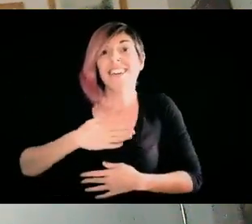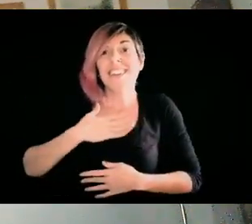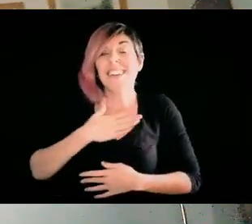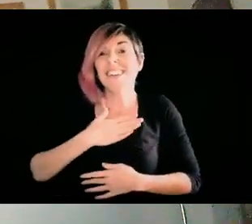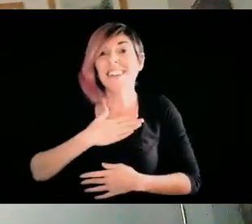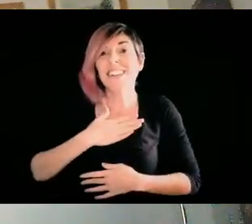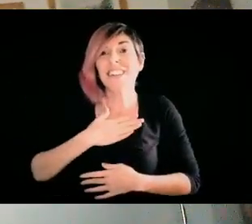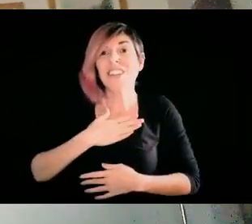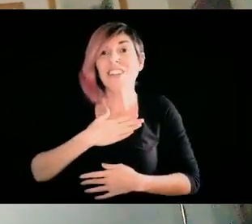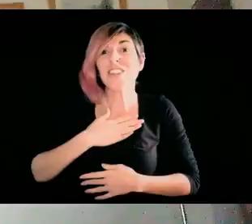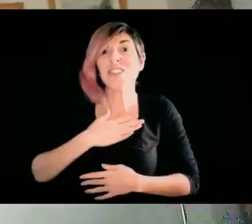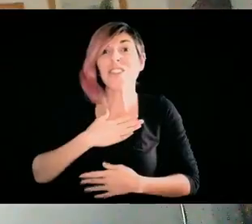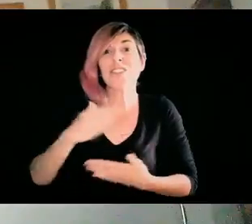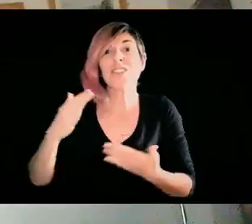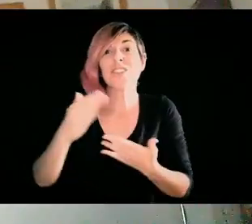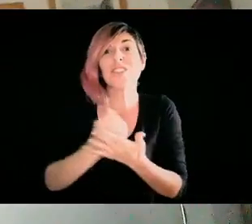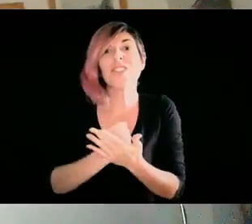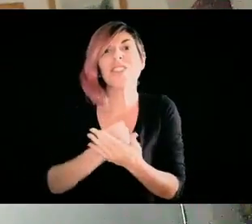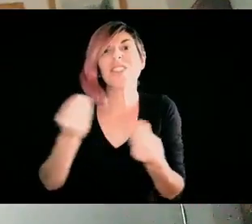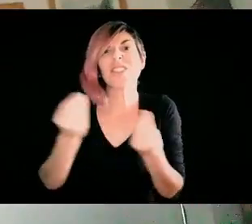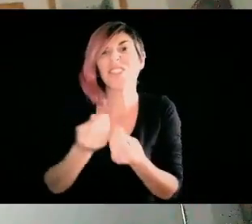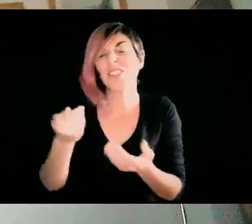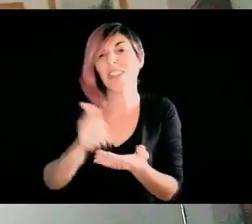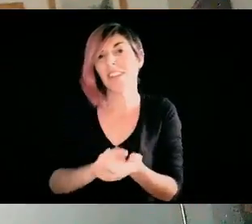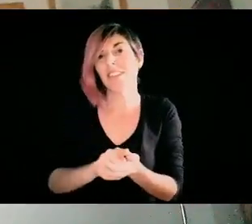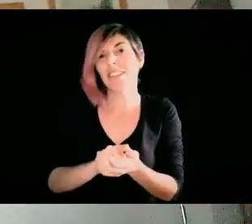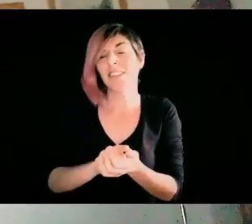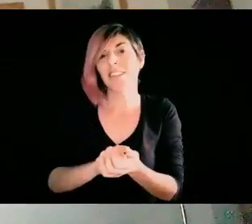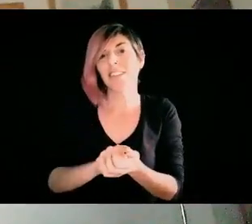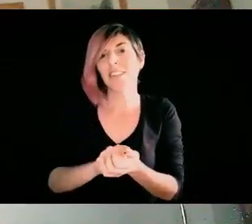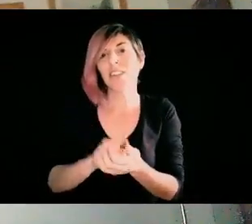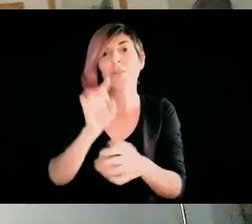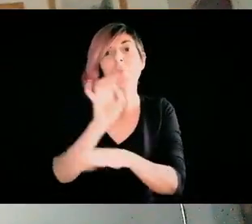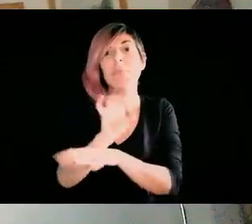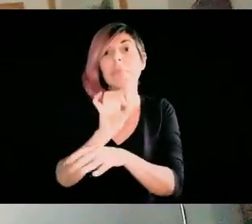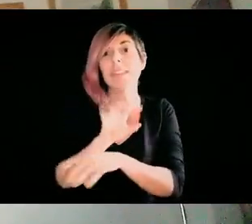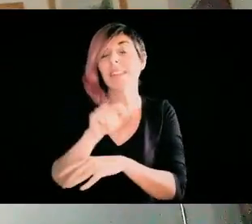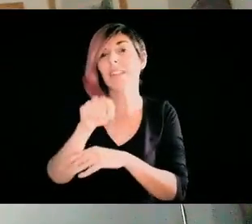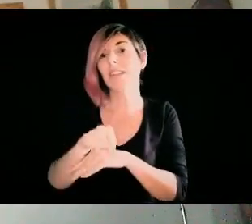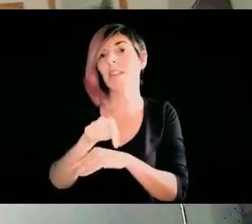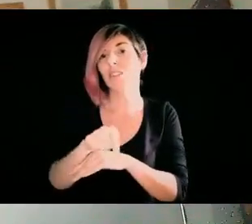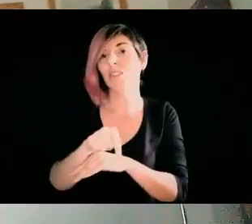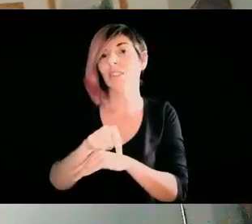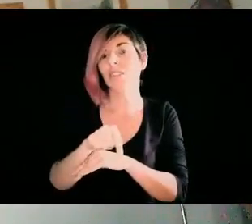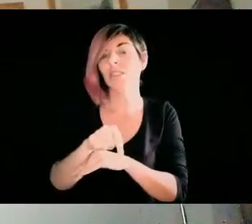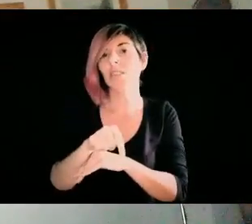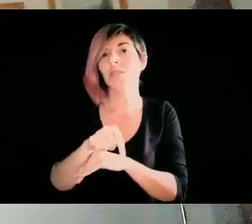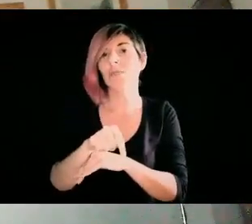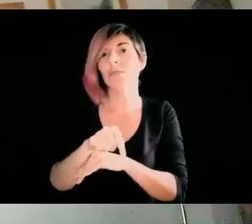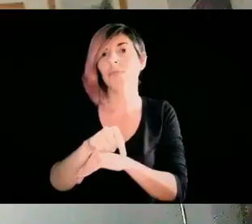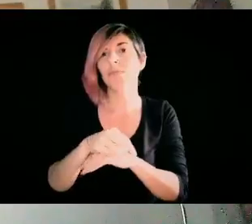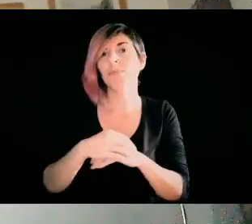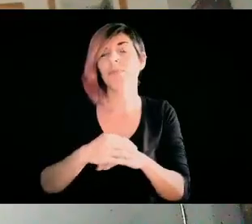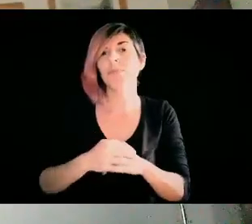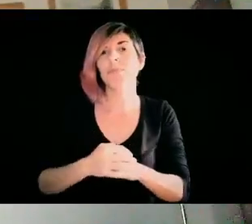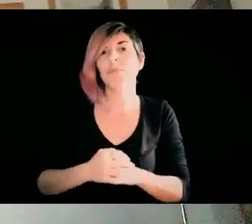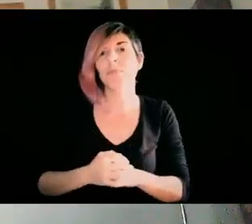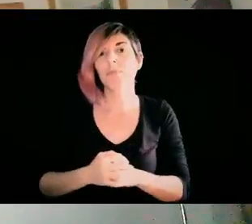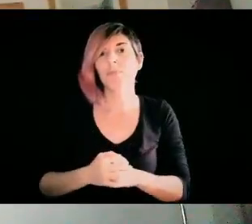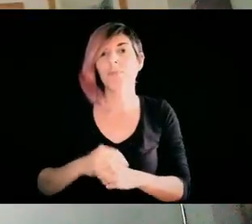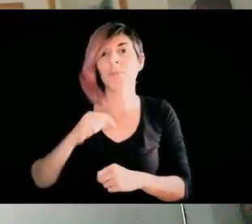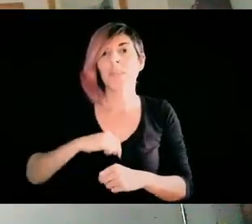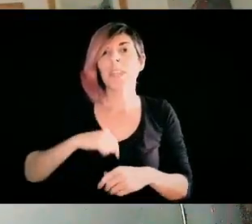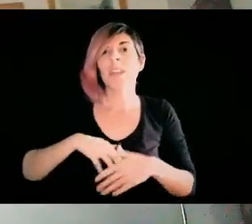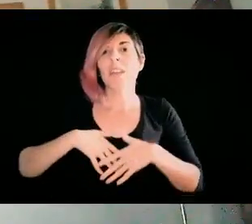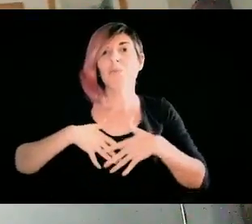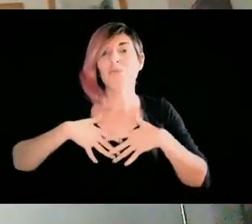Hola, encantado de estar nuevamente con vosotros. El mensaje de hoy va directo